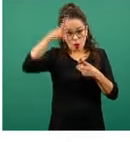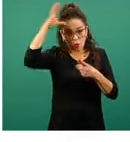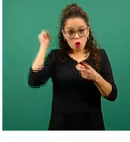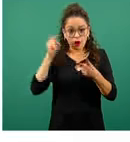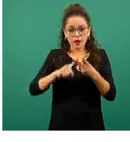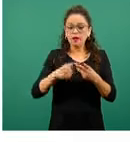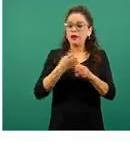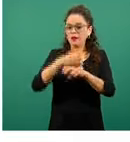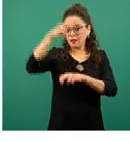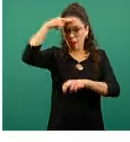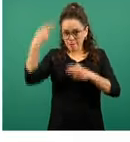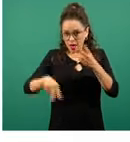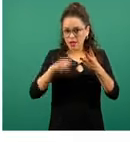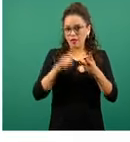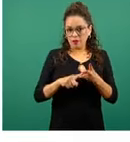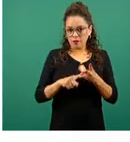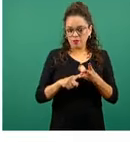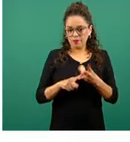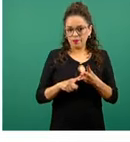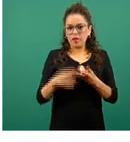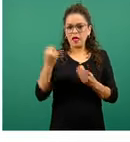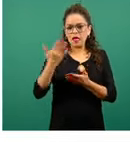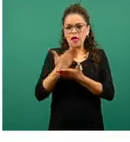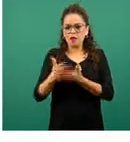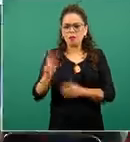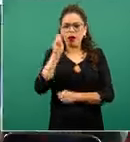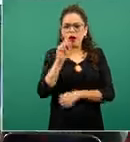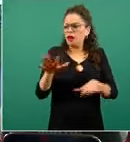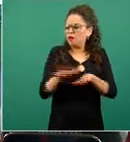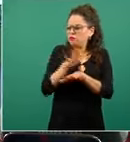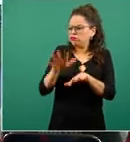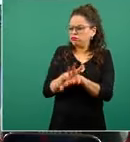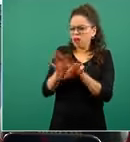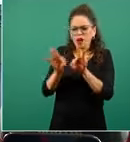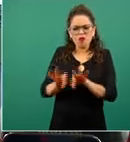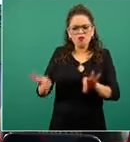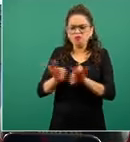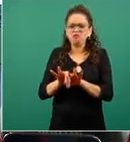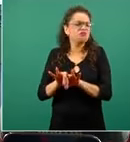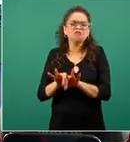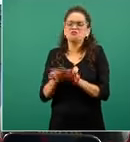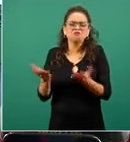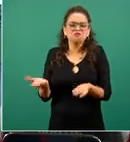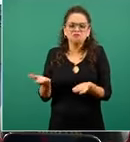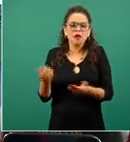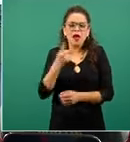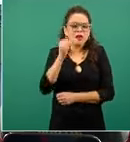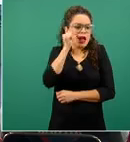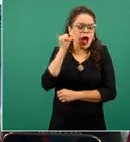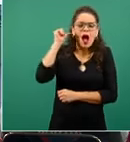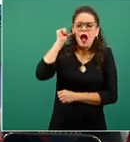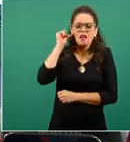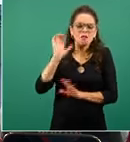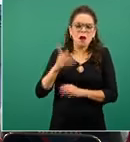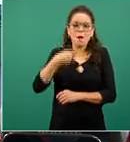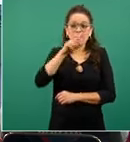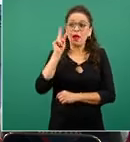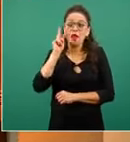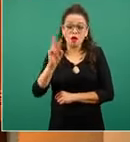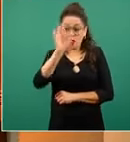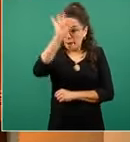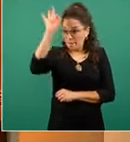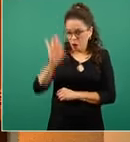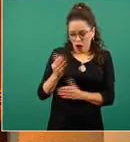que además no han tenido cambios importantes en relación al corte del día de ayer, pero si vemos los porcentajes y